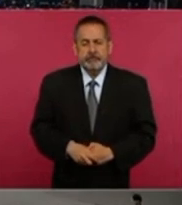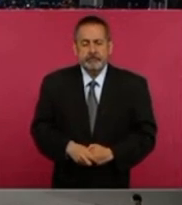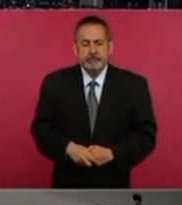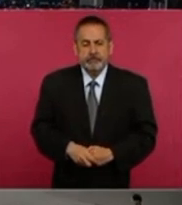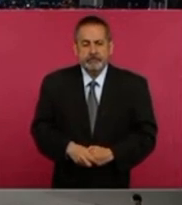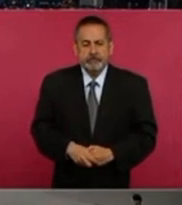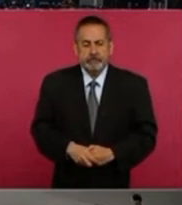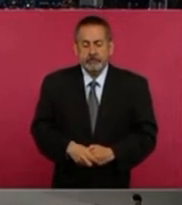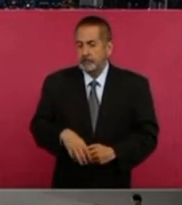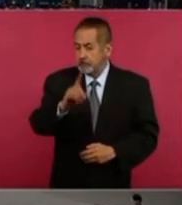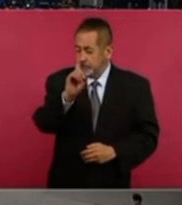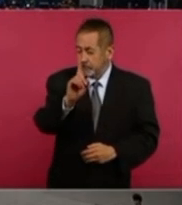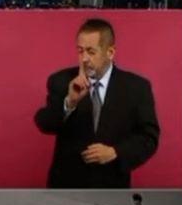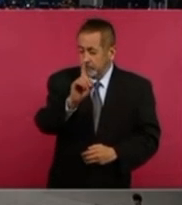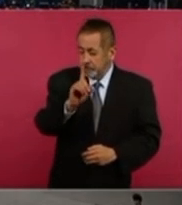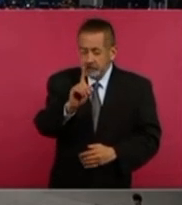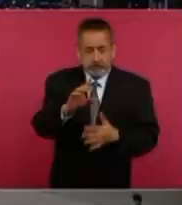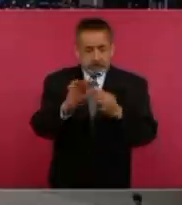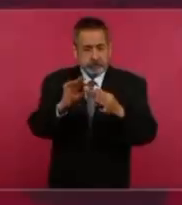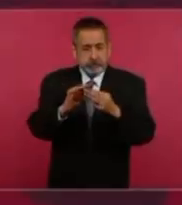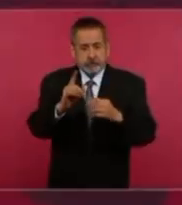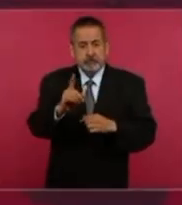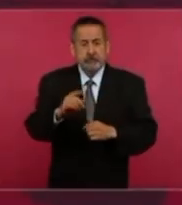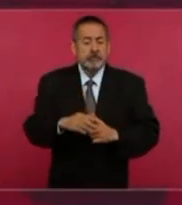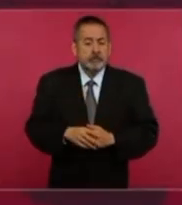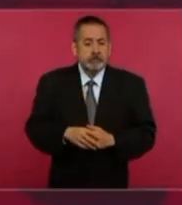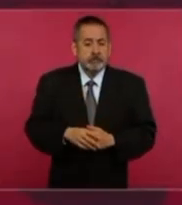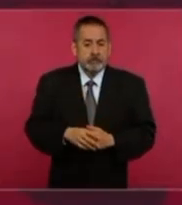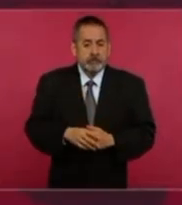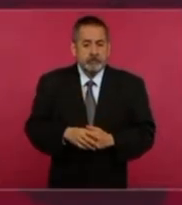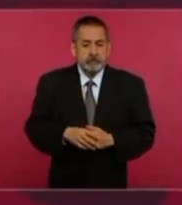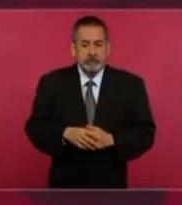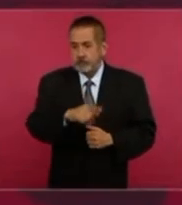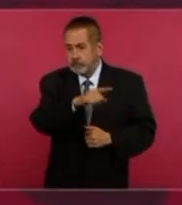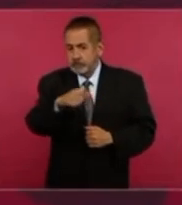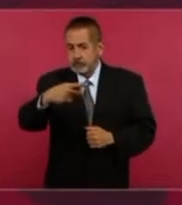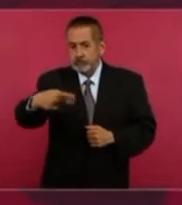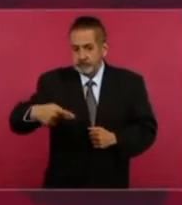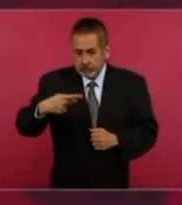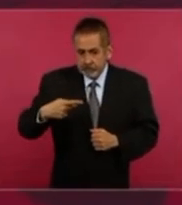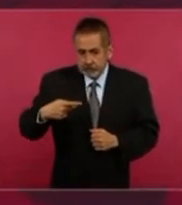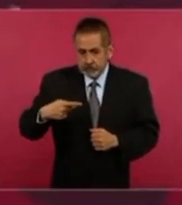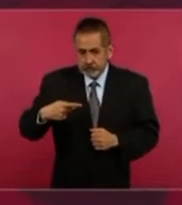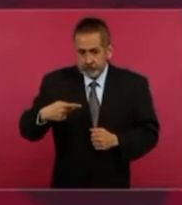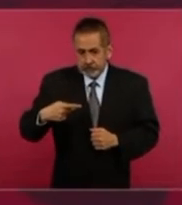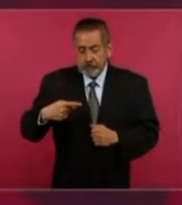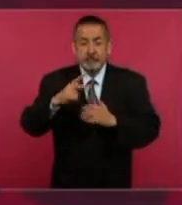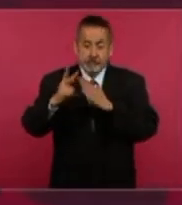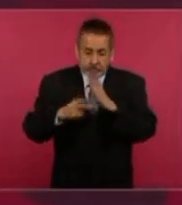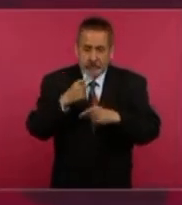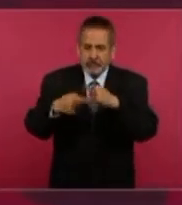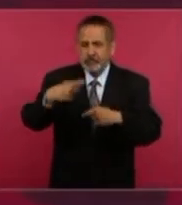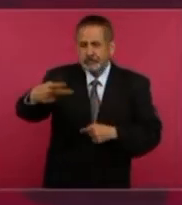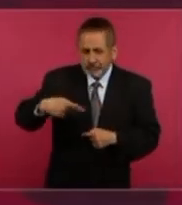Yo nada más una cosa les… El que ya preguntó, ¿no? Por eso, es